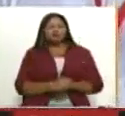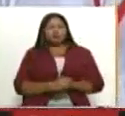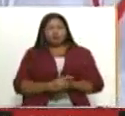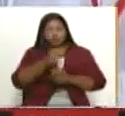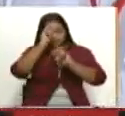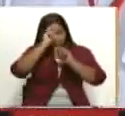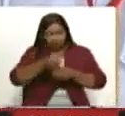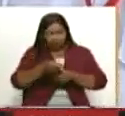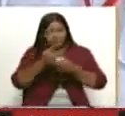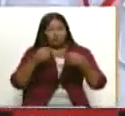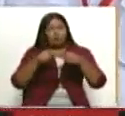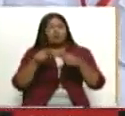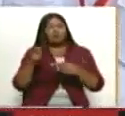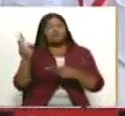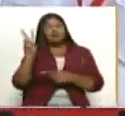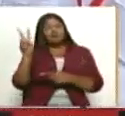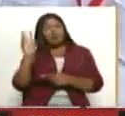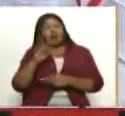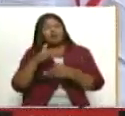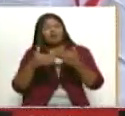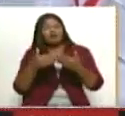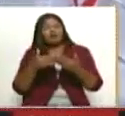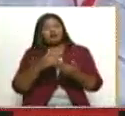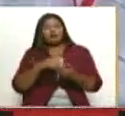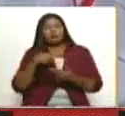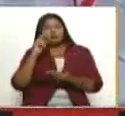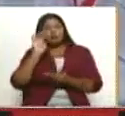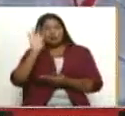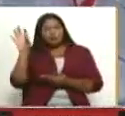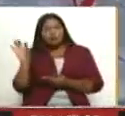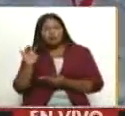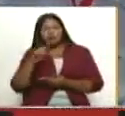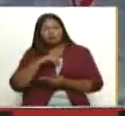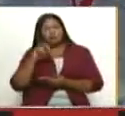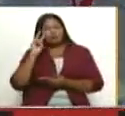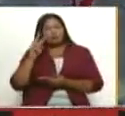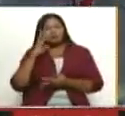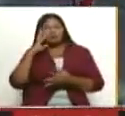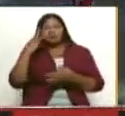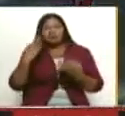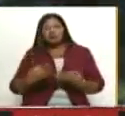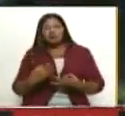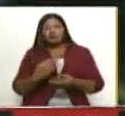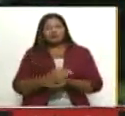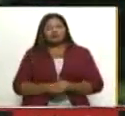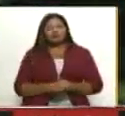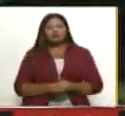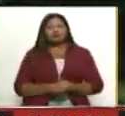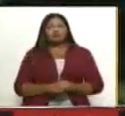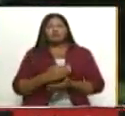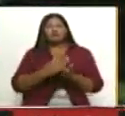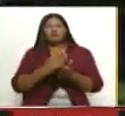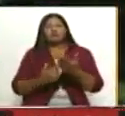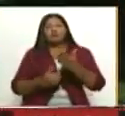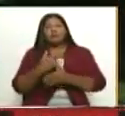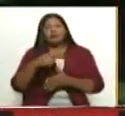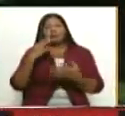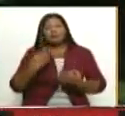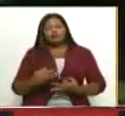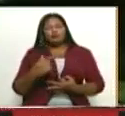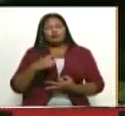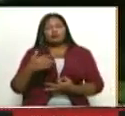Reconocimiento desde luego a Venezuela, de la cual país del cual estamos seguros, cada vez más seguros, de